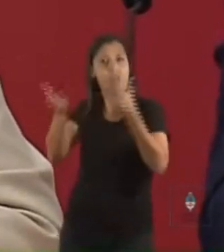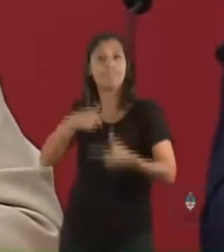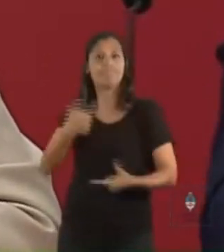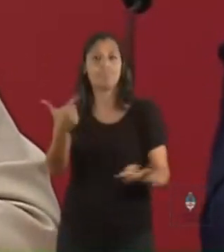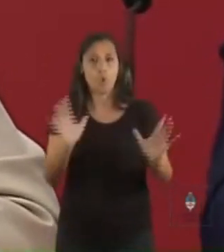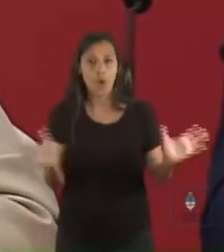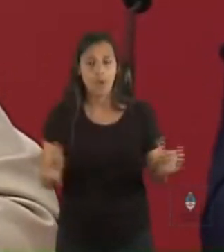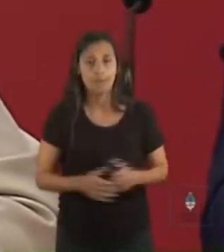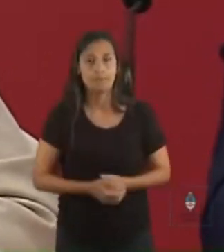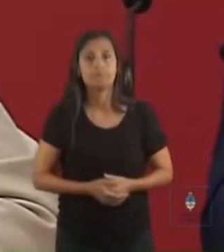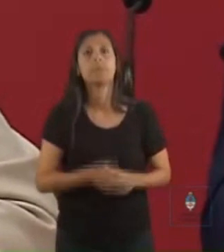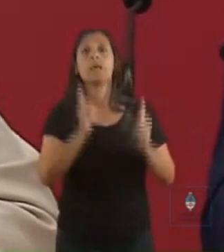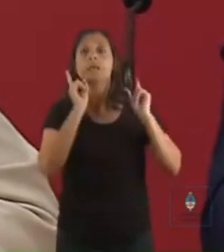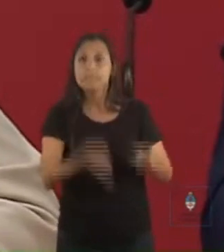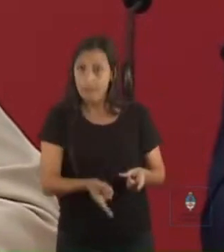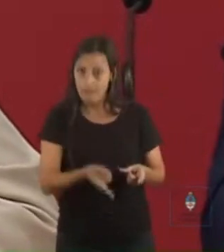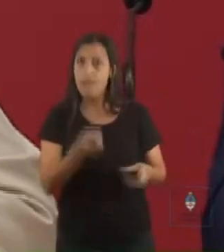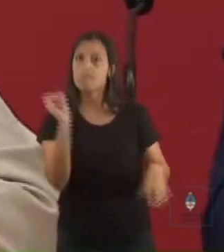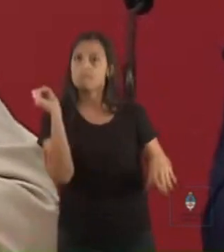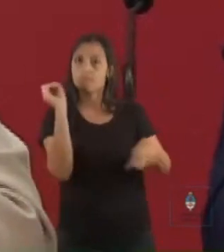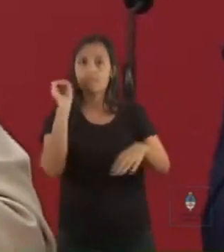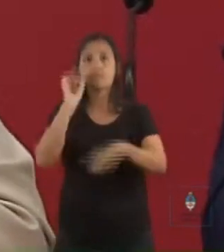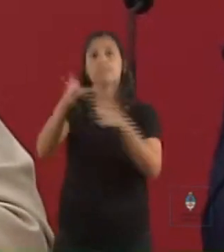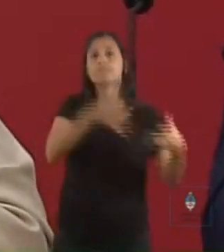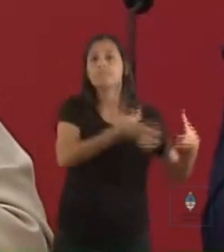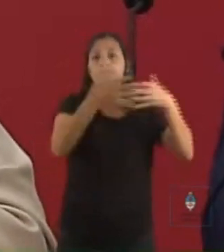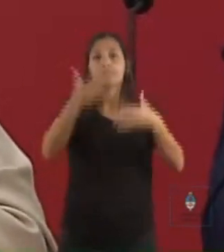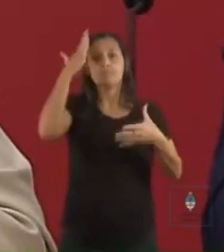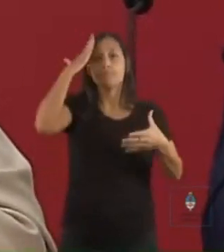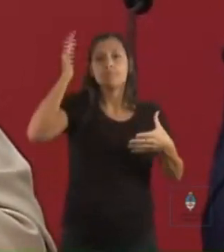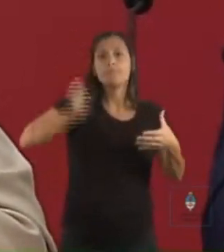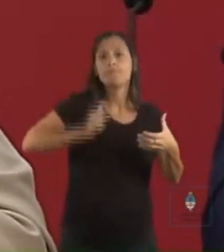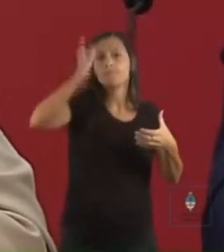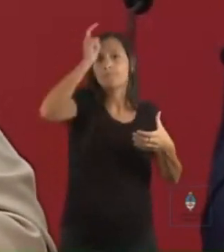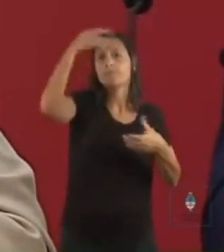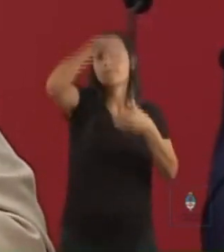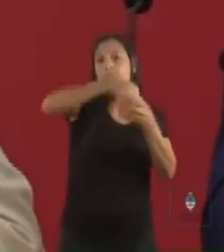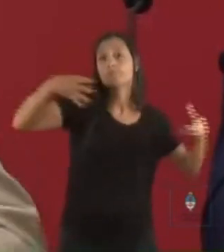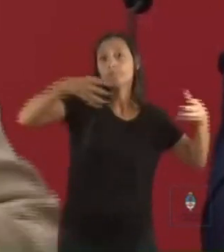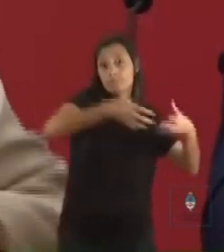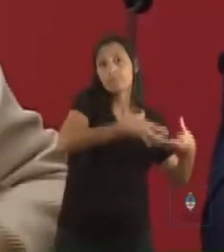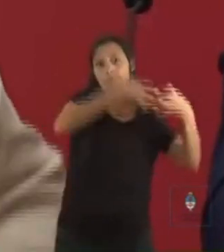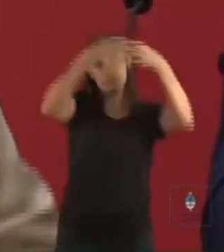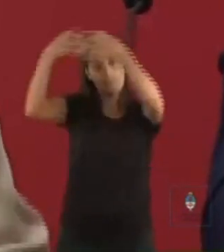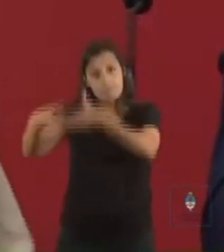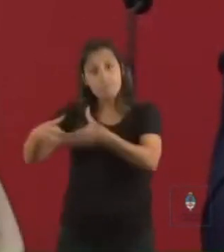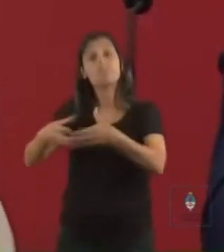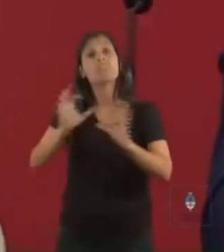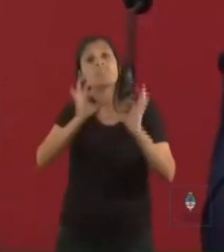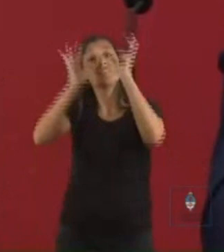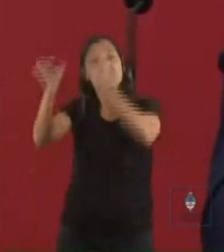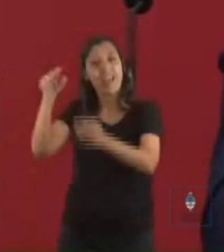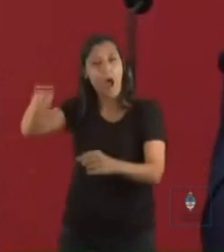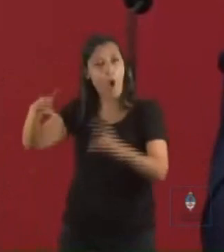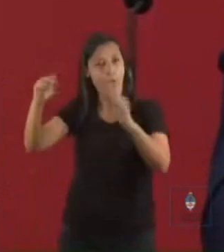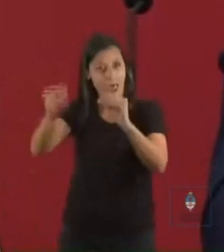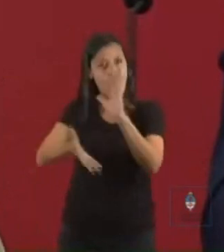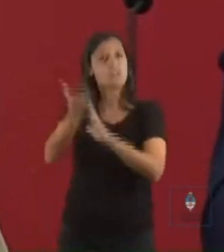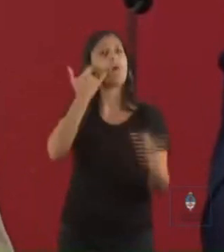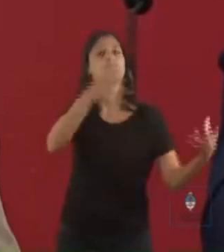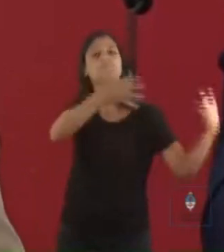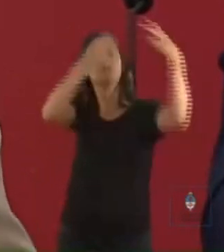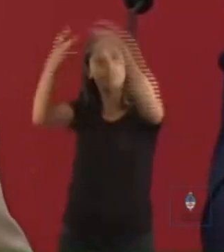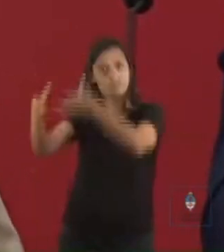seguridad aremos efectivos de las fuerzas federales que estarán llegando los primeros hoy a la noche